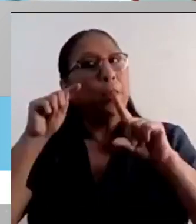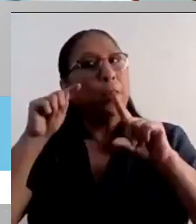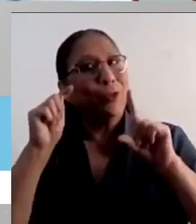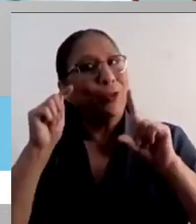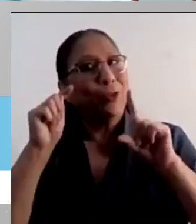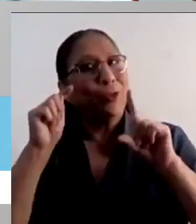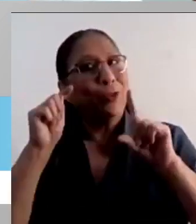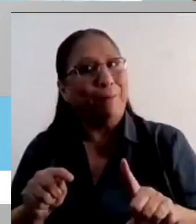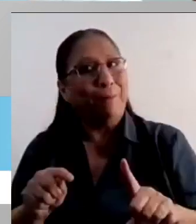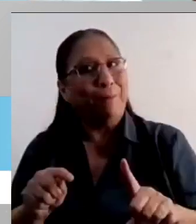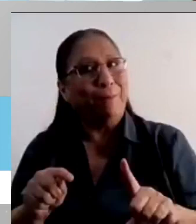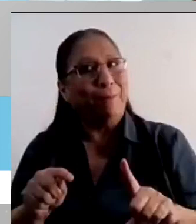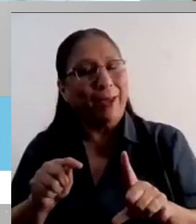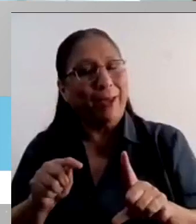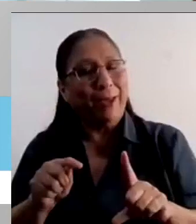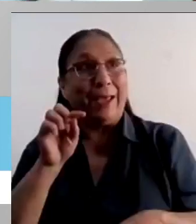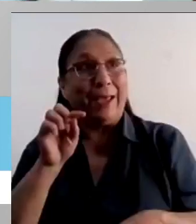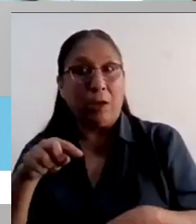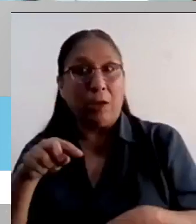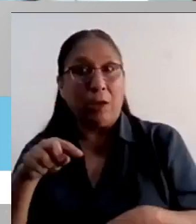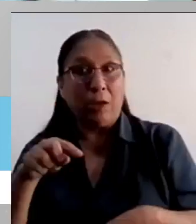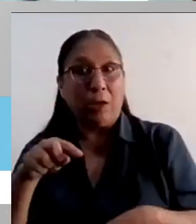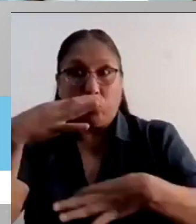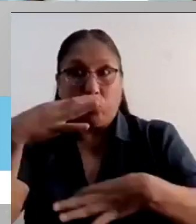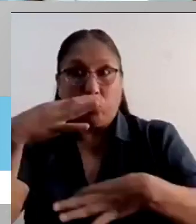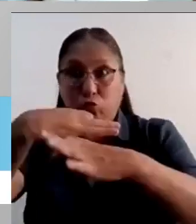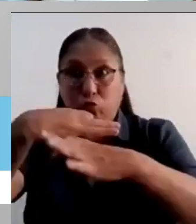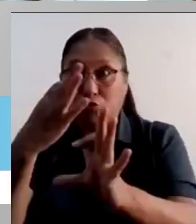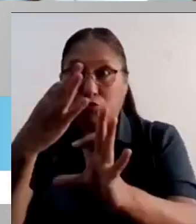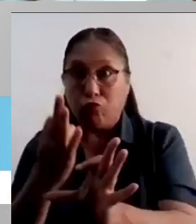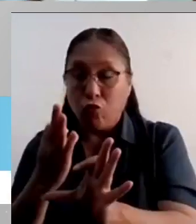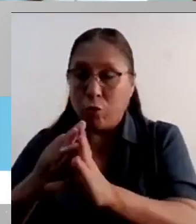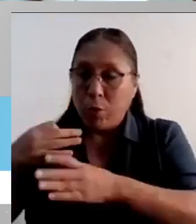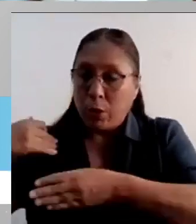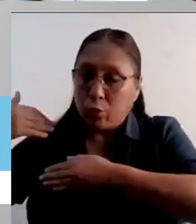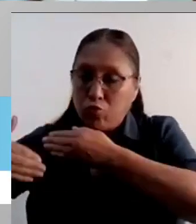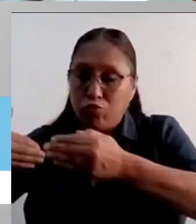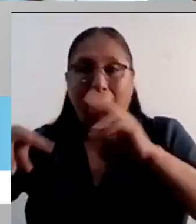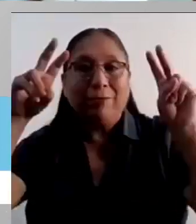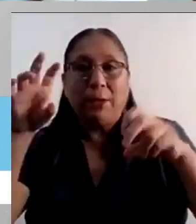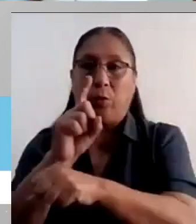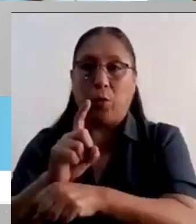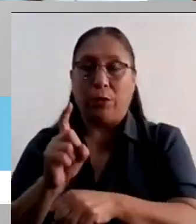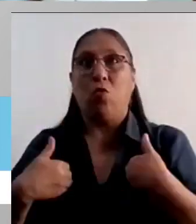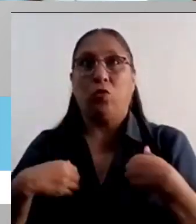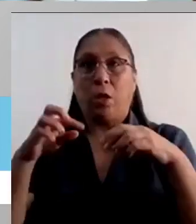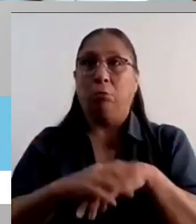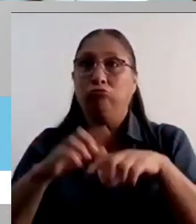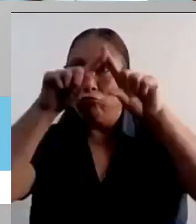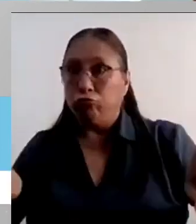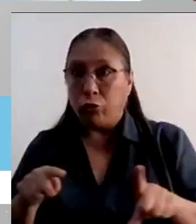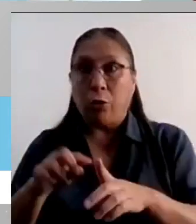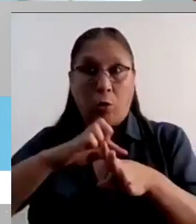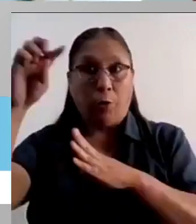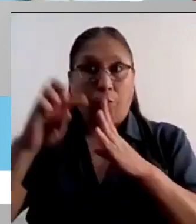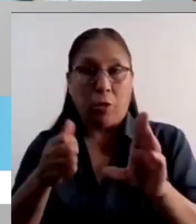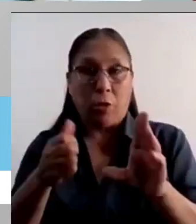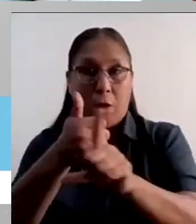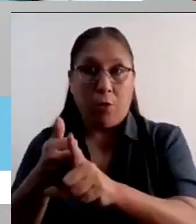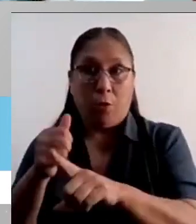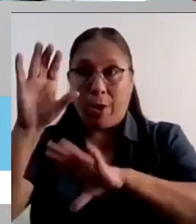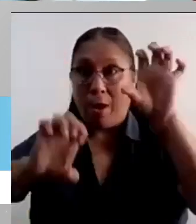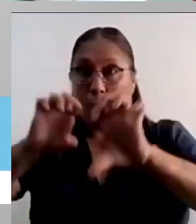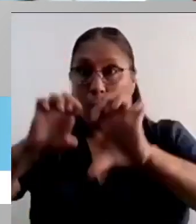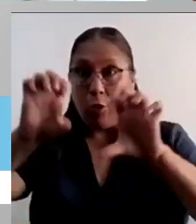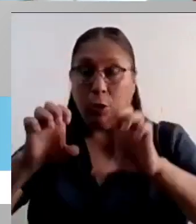formados en temas pedagógicos, tengan un título profesional, ¿no? Por la propia evaluación del ente rector, que es el Minedu,